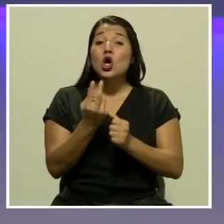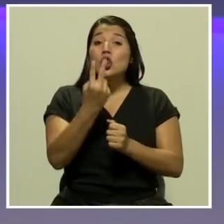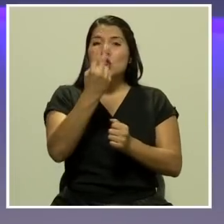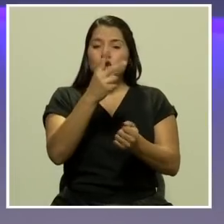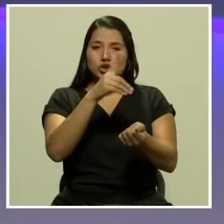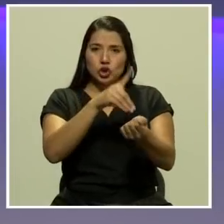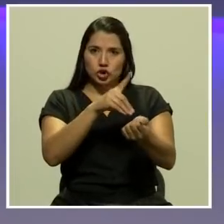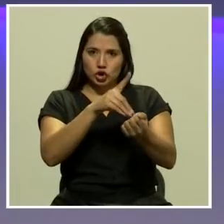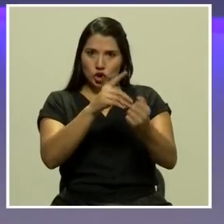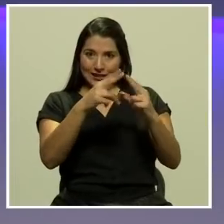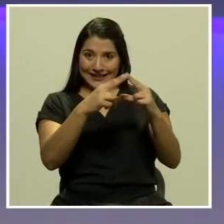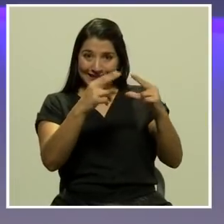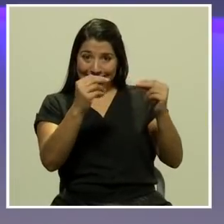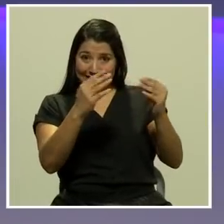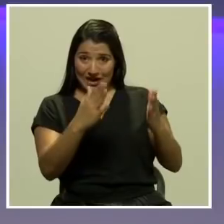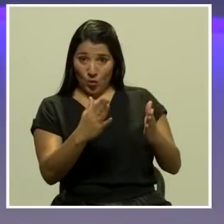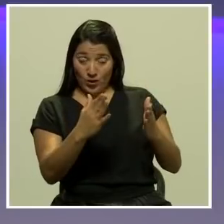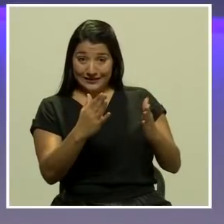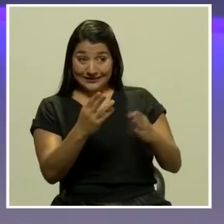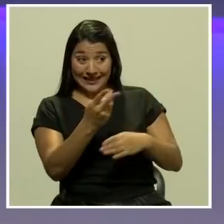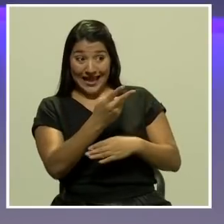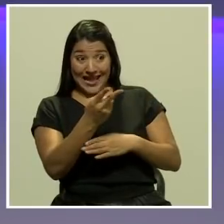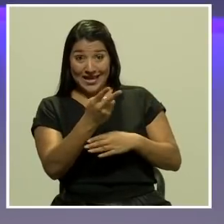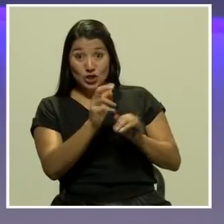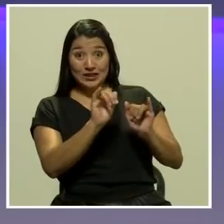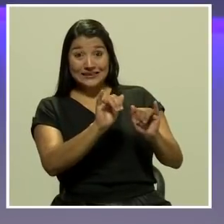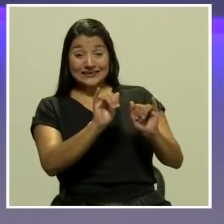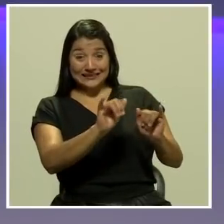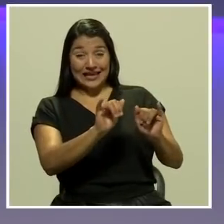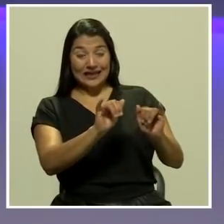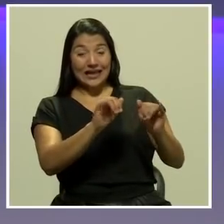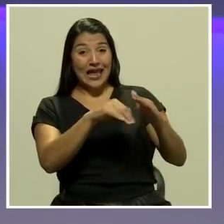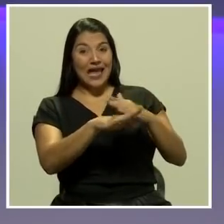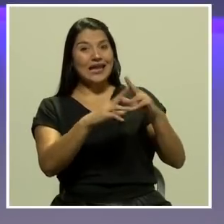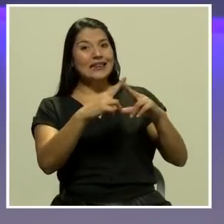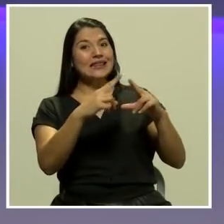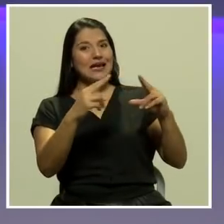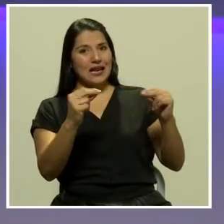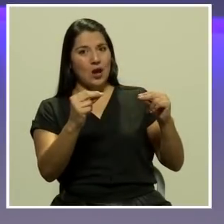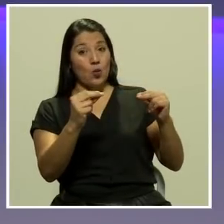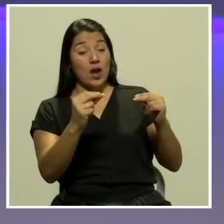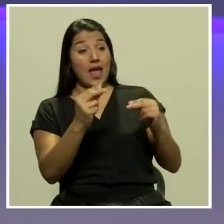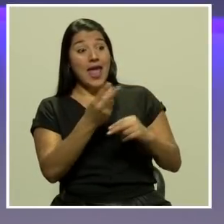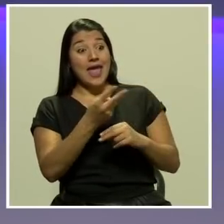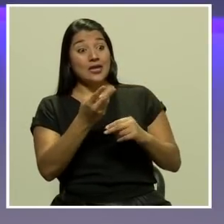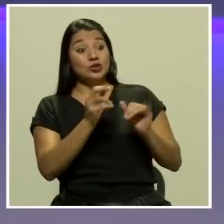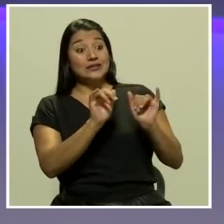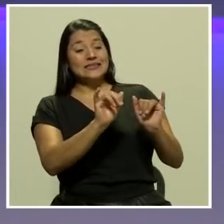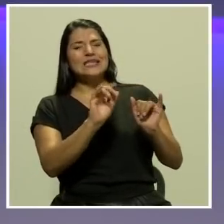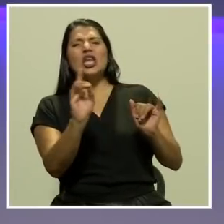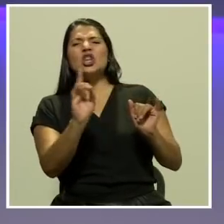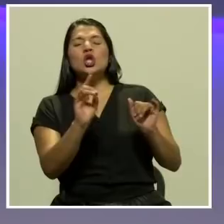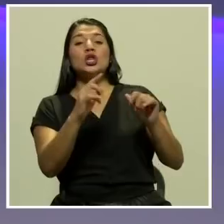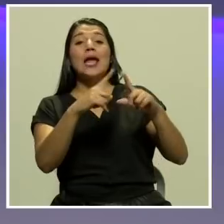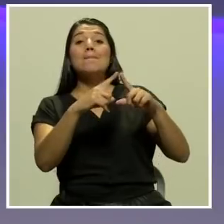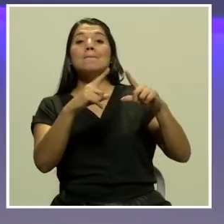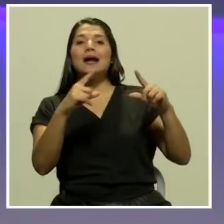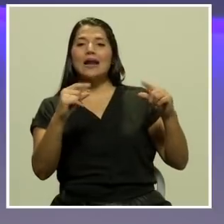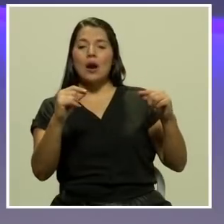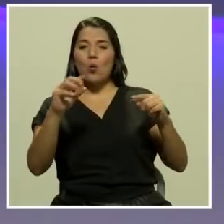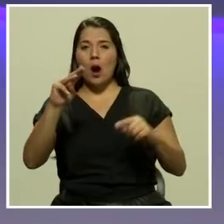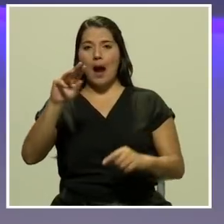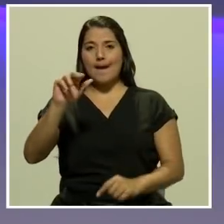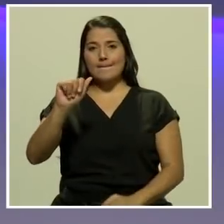nicaragüenses que están viviendo la pandemia en Nicaragua. Ellos están en este momento en Managua, la